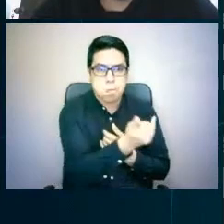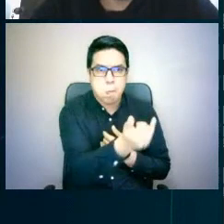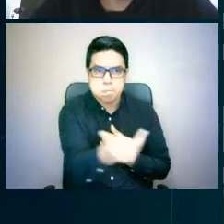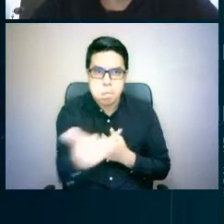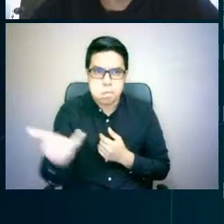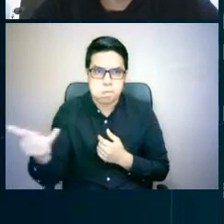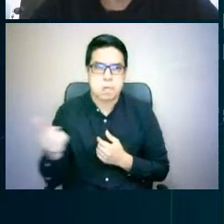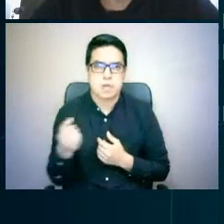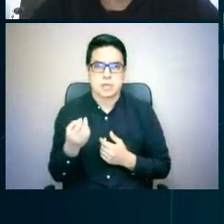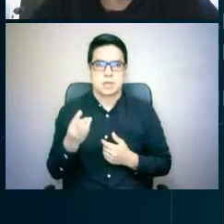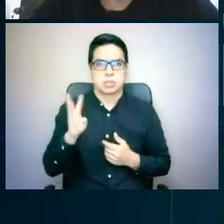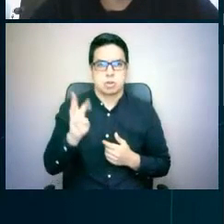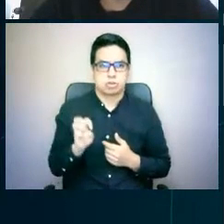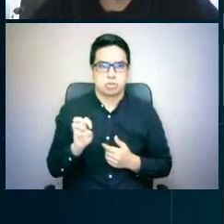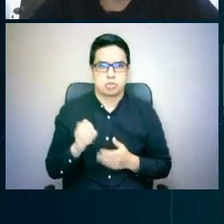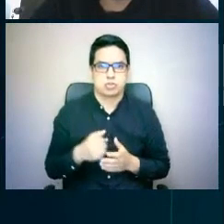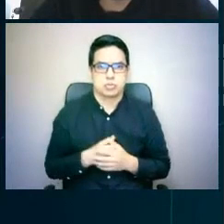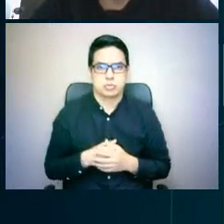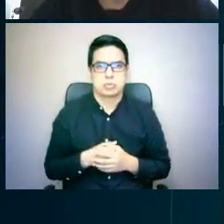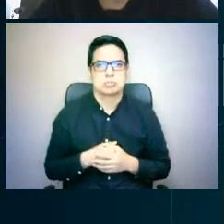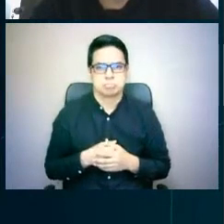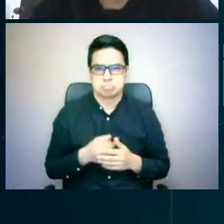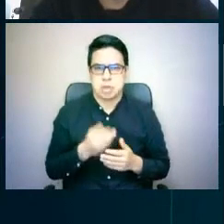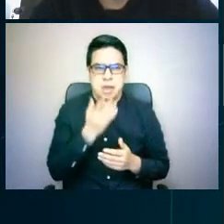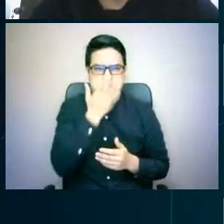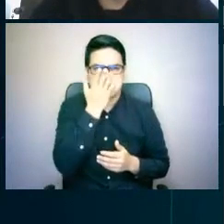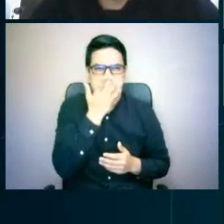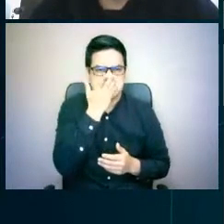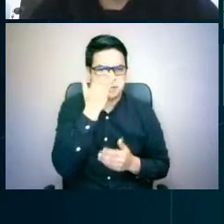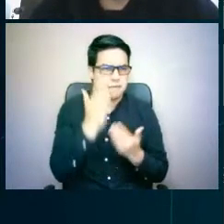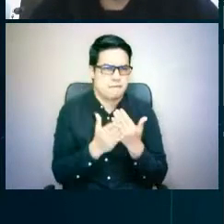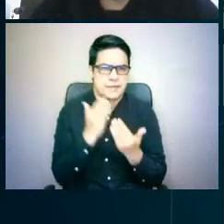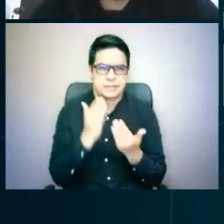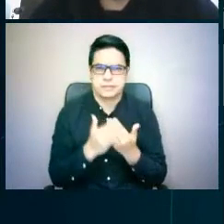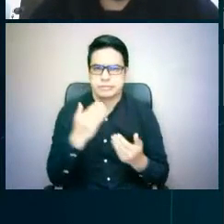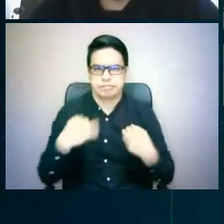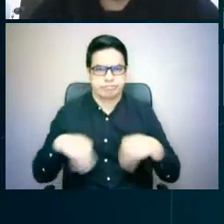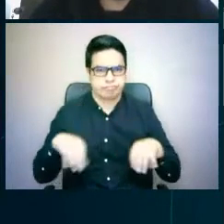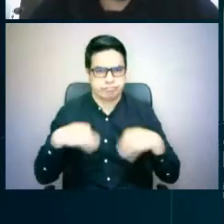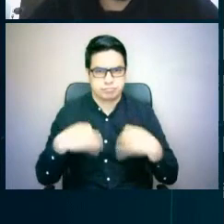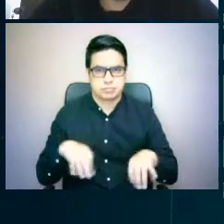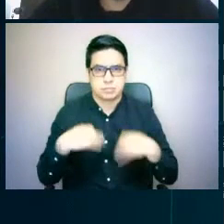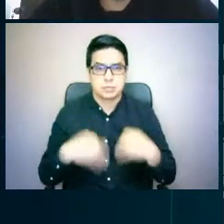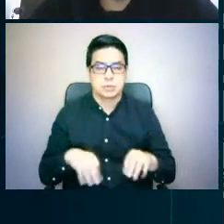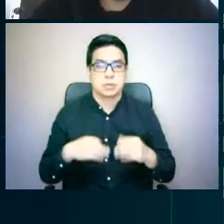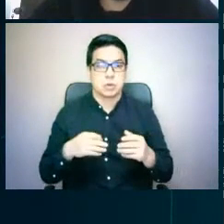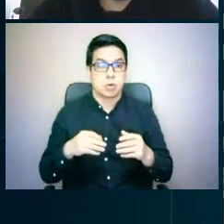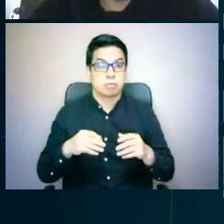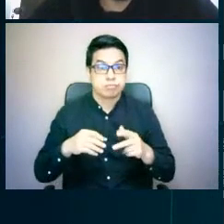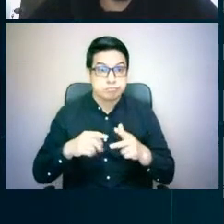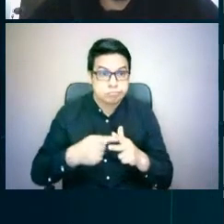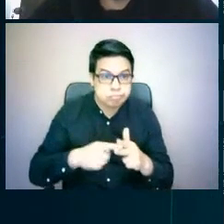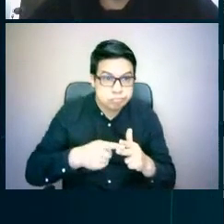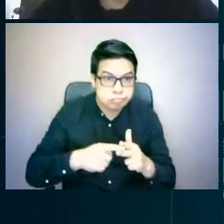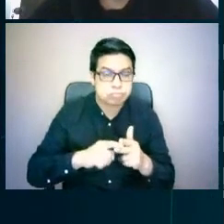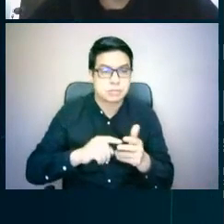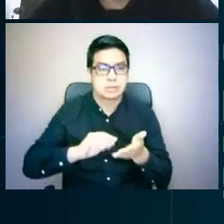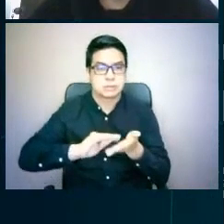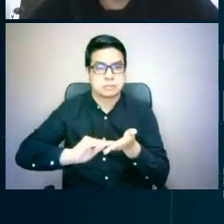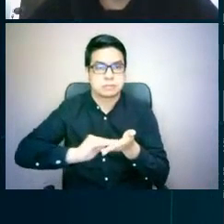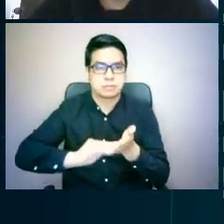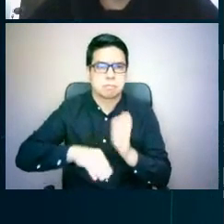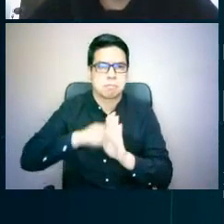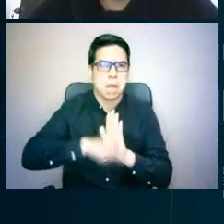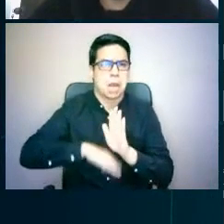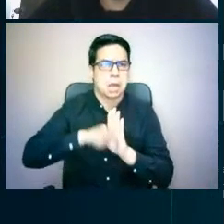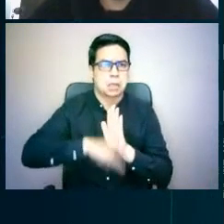conmutación. El manejo del gas es simple, reduciendo los costos de operación y mantenimiento. Las fugas